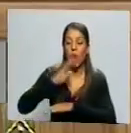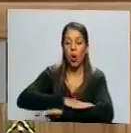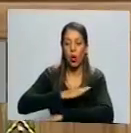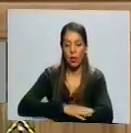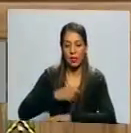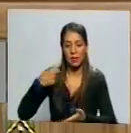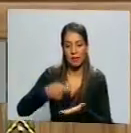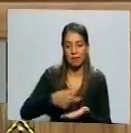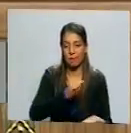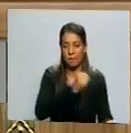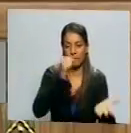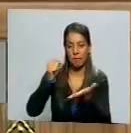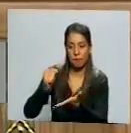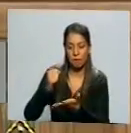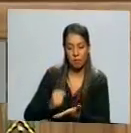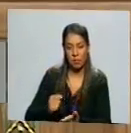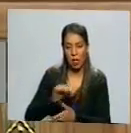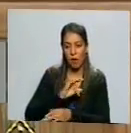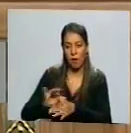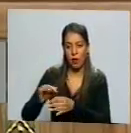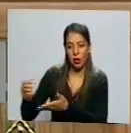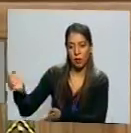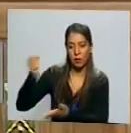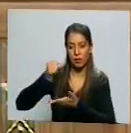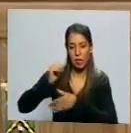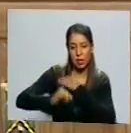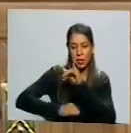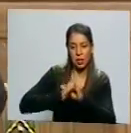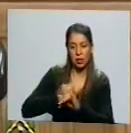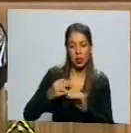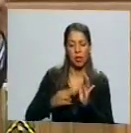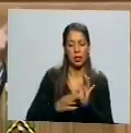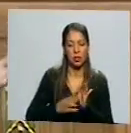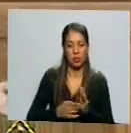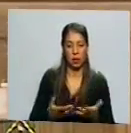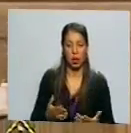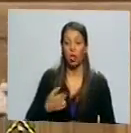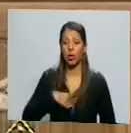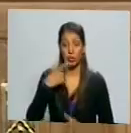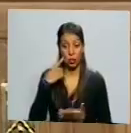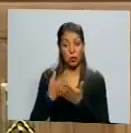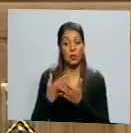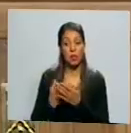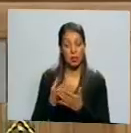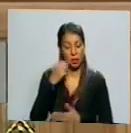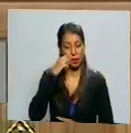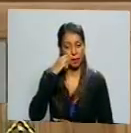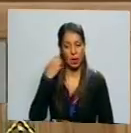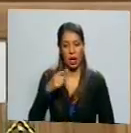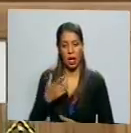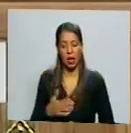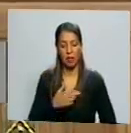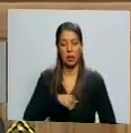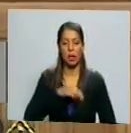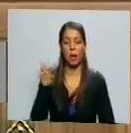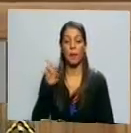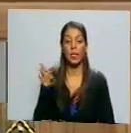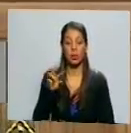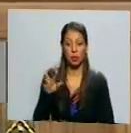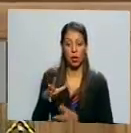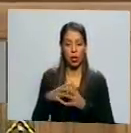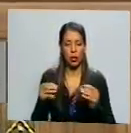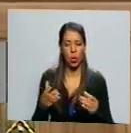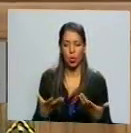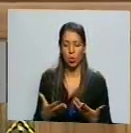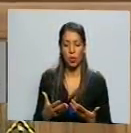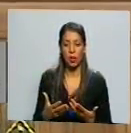financieras y acceder a fuentes de financiamiento internacional. Nosotros somos testigos de excepción, todos los venezolanos, como de